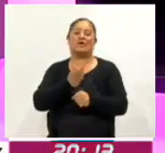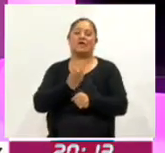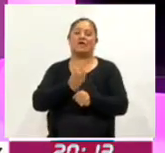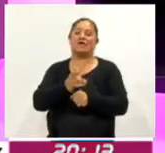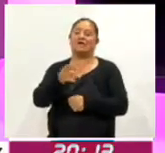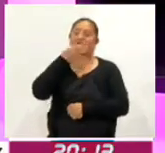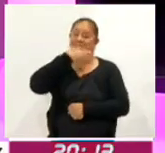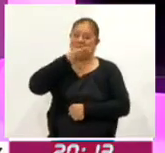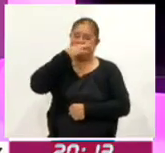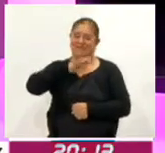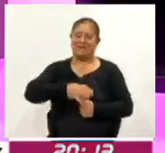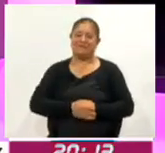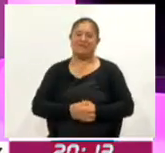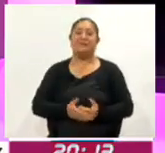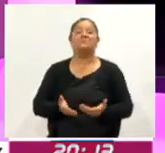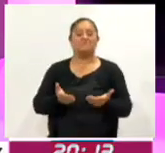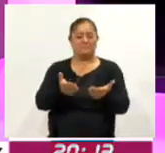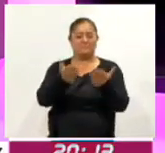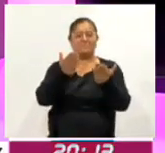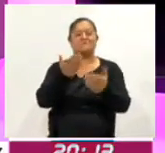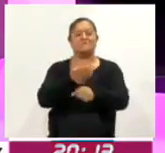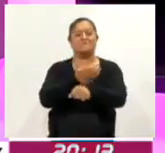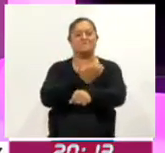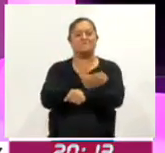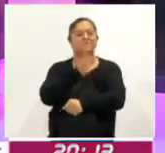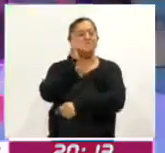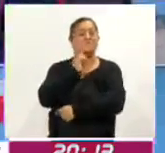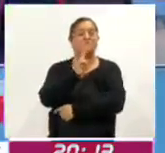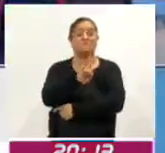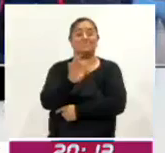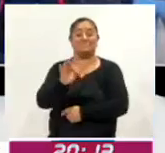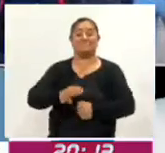festejos. Así que adelante a mi compañera Victoria Flores.